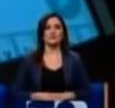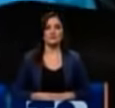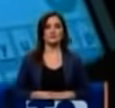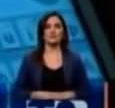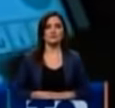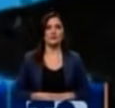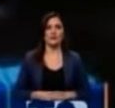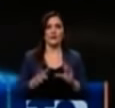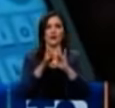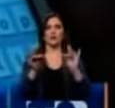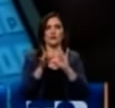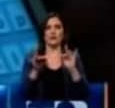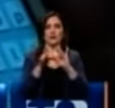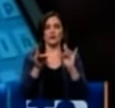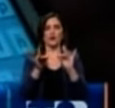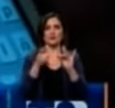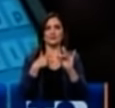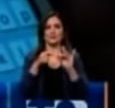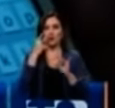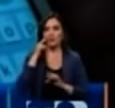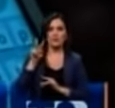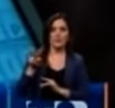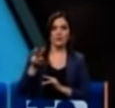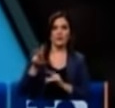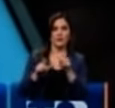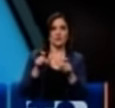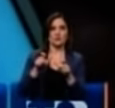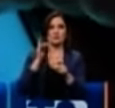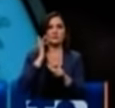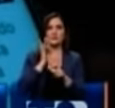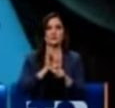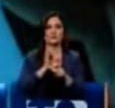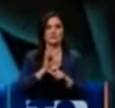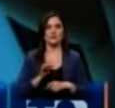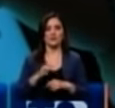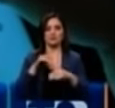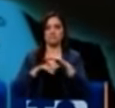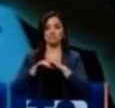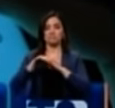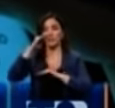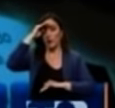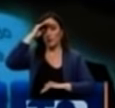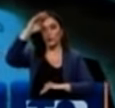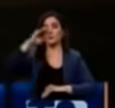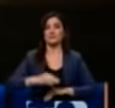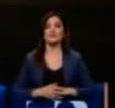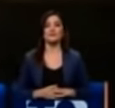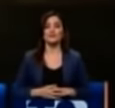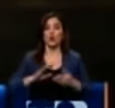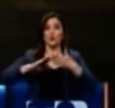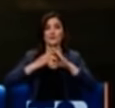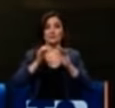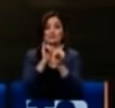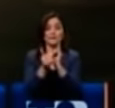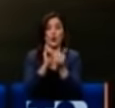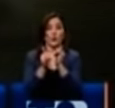El texto sobre lo que ven y la fotografía de los desconocidos llegan a la policía. El chat comunitario con el que están